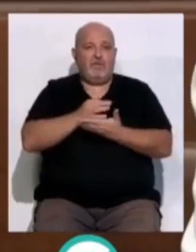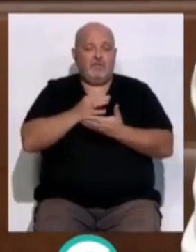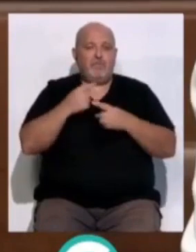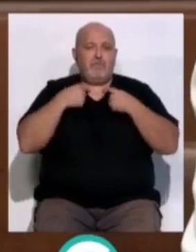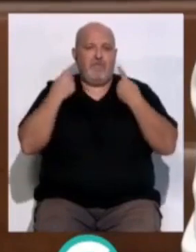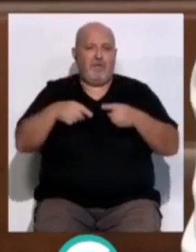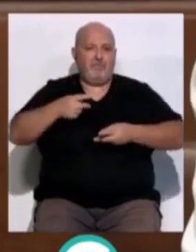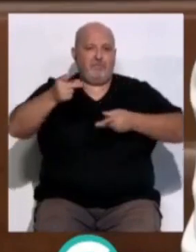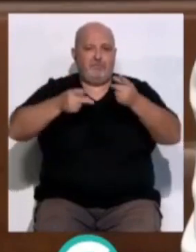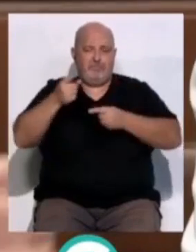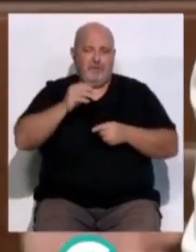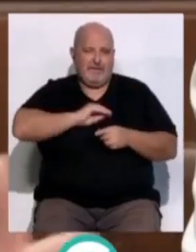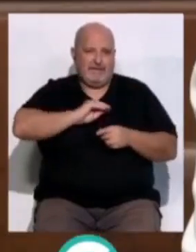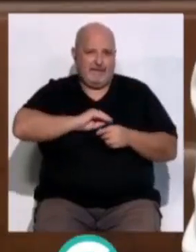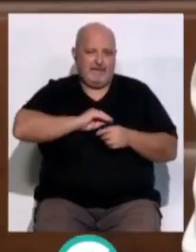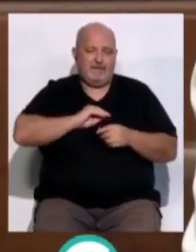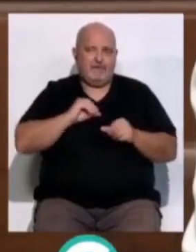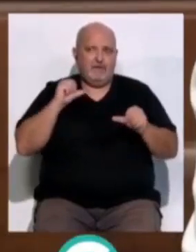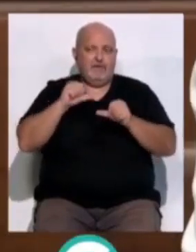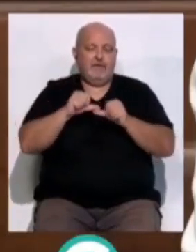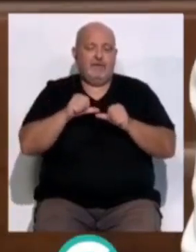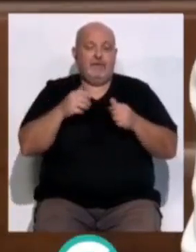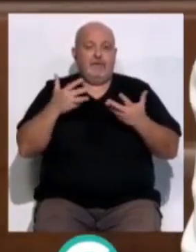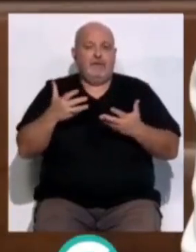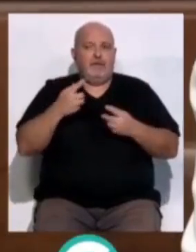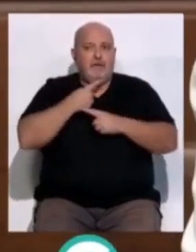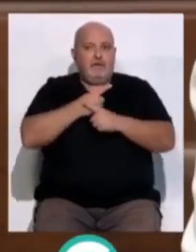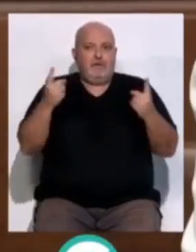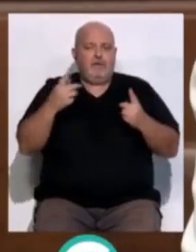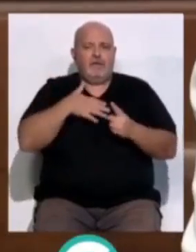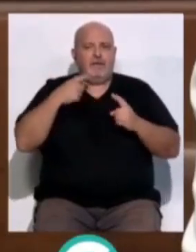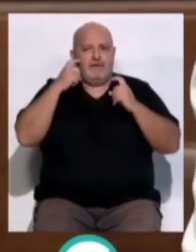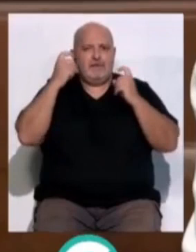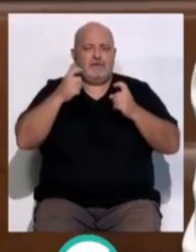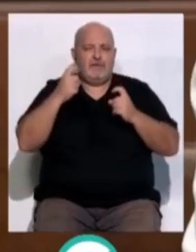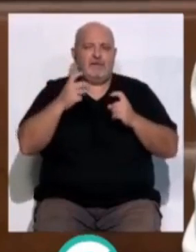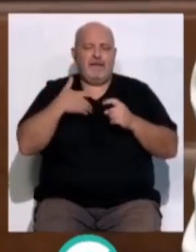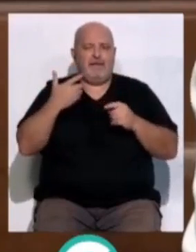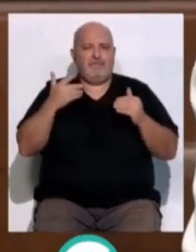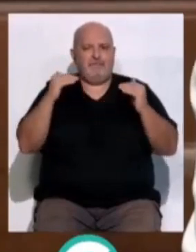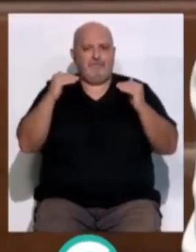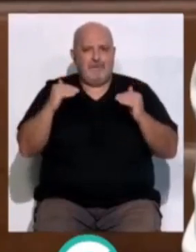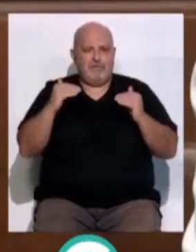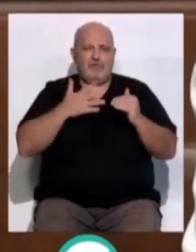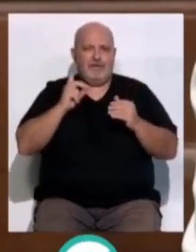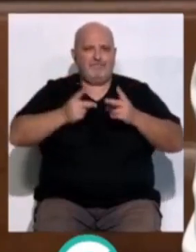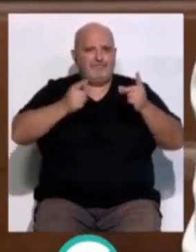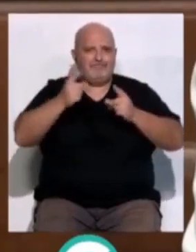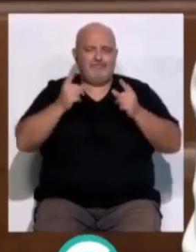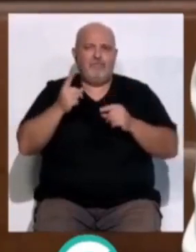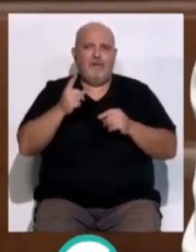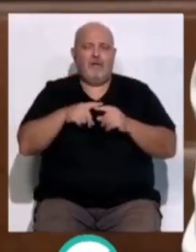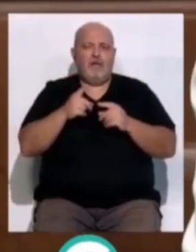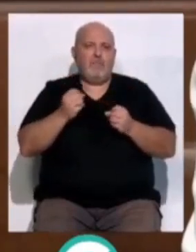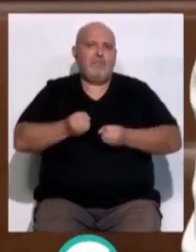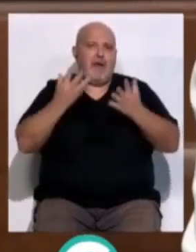perdido población en los últimos años. Llevamos haciendo una tendencia. Y le hemos dicho que nosotros vamos a intentar frenar esa curva, frenar. No he dicho que vayamos a hacer milagros